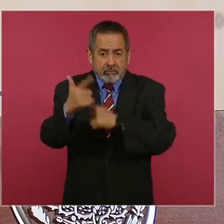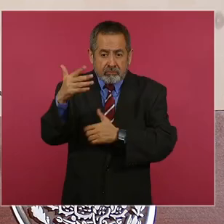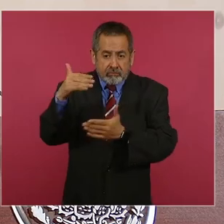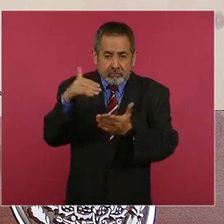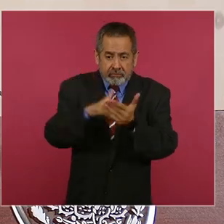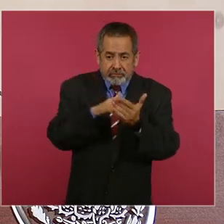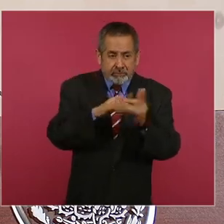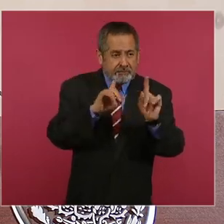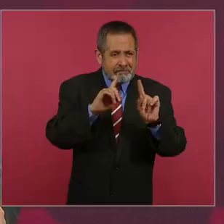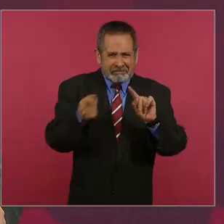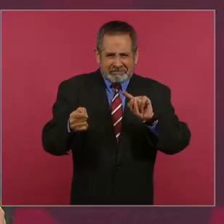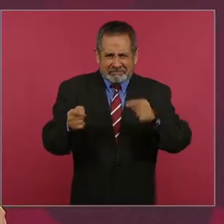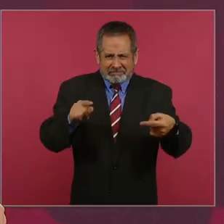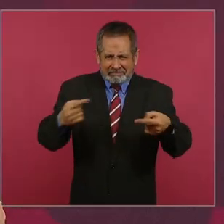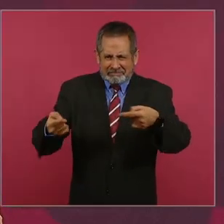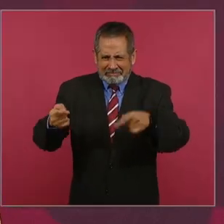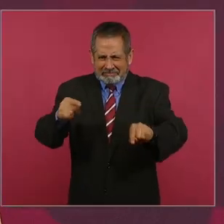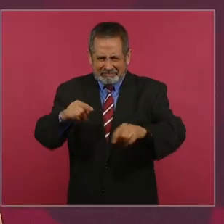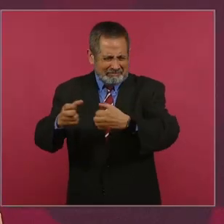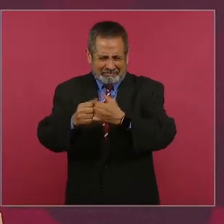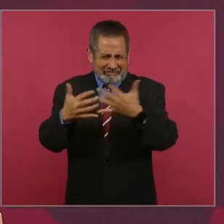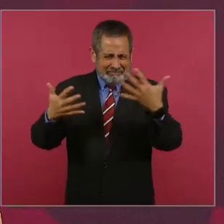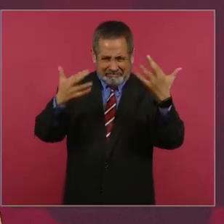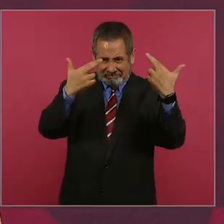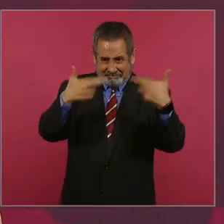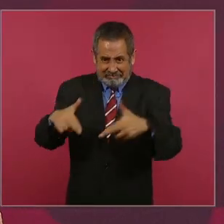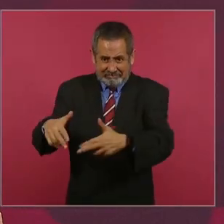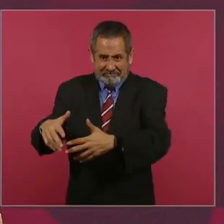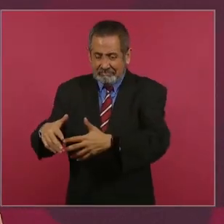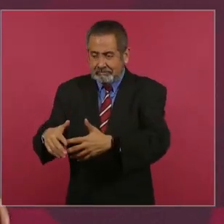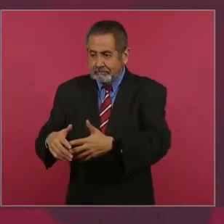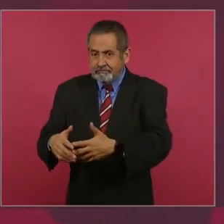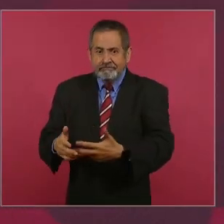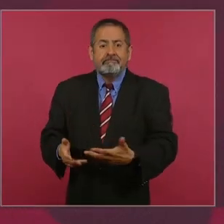¿cuánto llevó? se los dejo de tarea